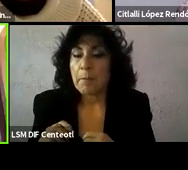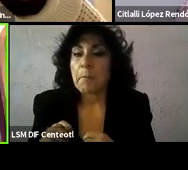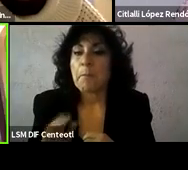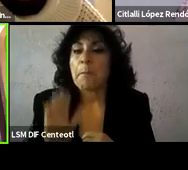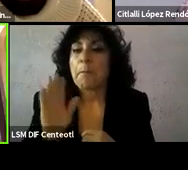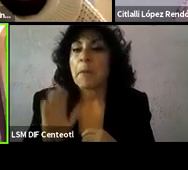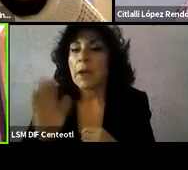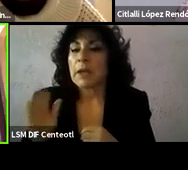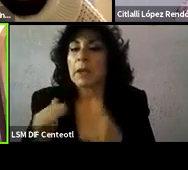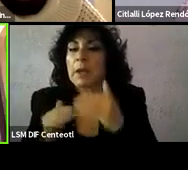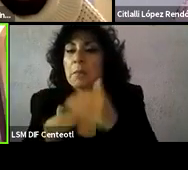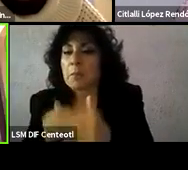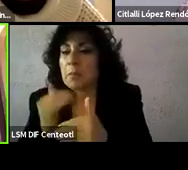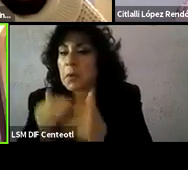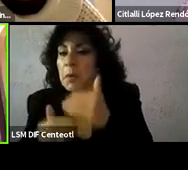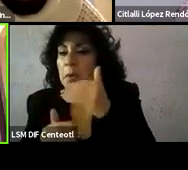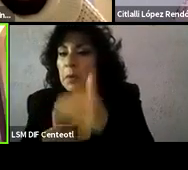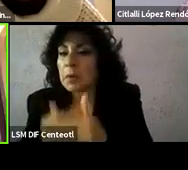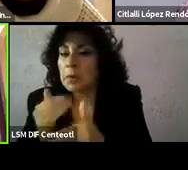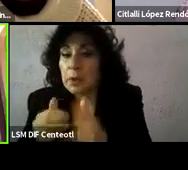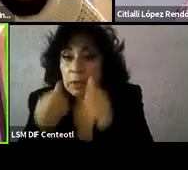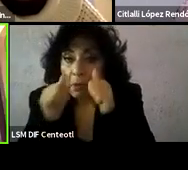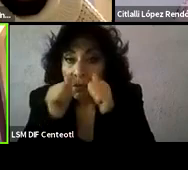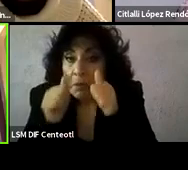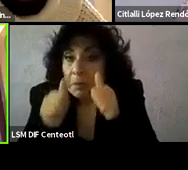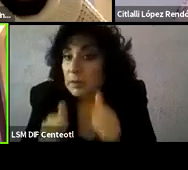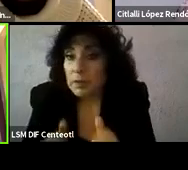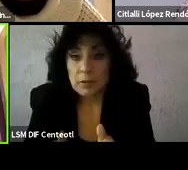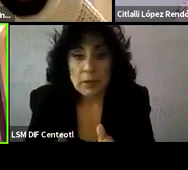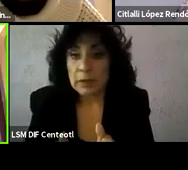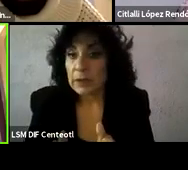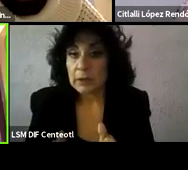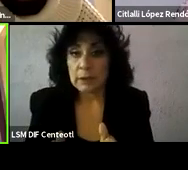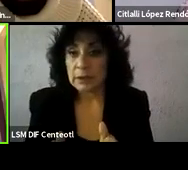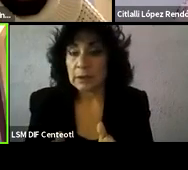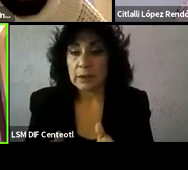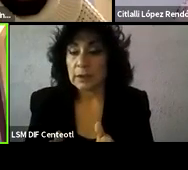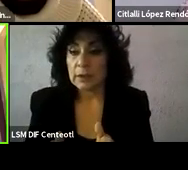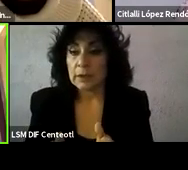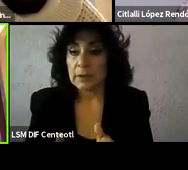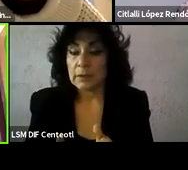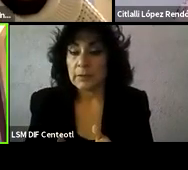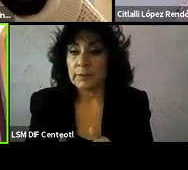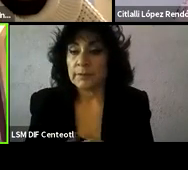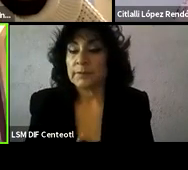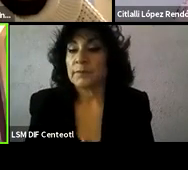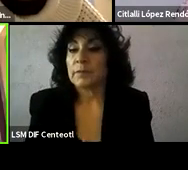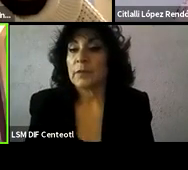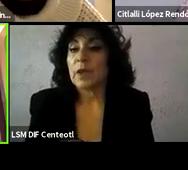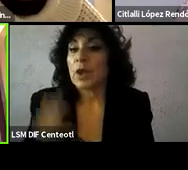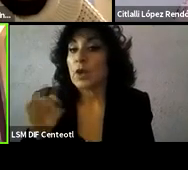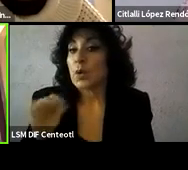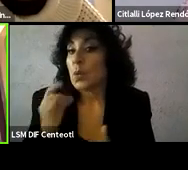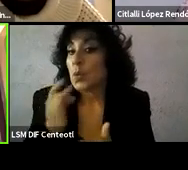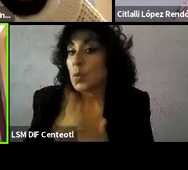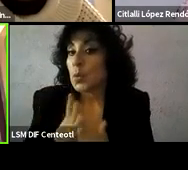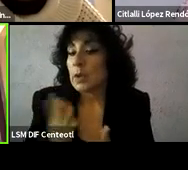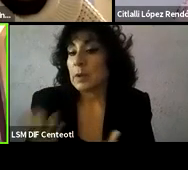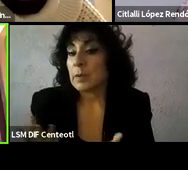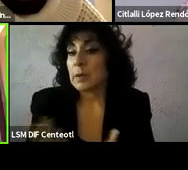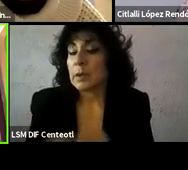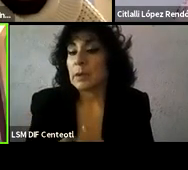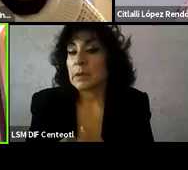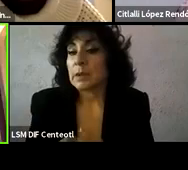significa un proceso. Como decía, no, de alguna manera no se trata de Terés en un momento dado, Citlali decía, no se trata de